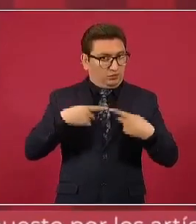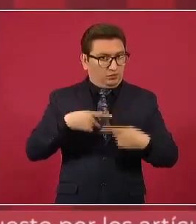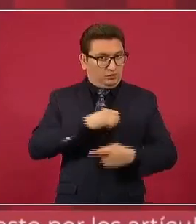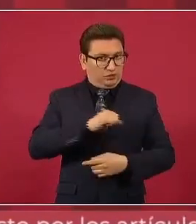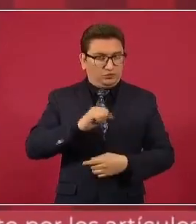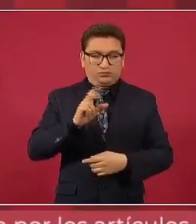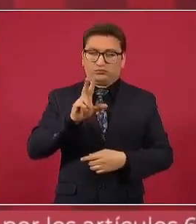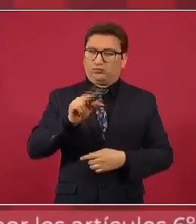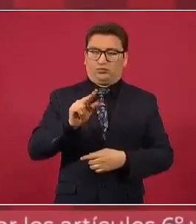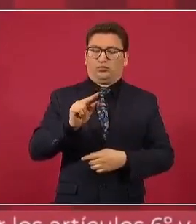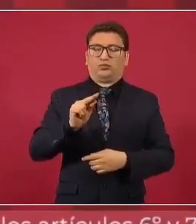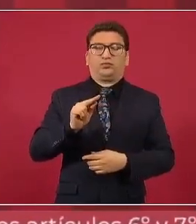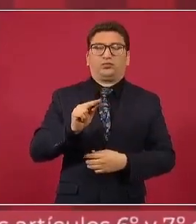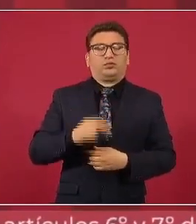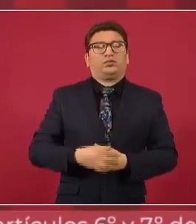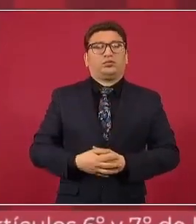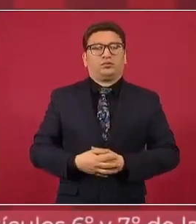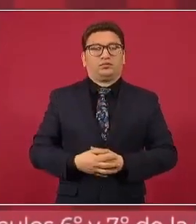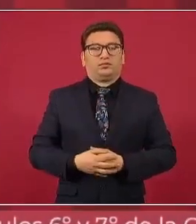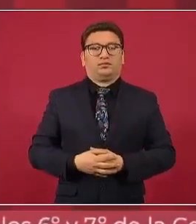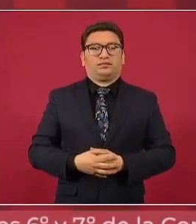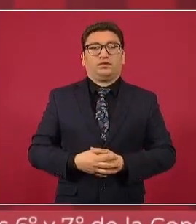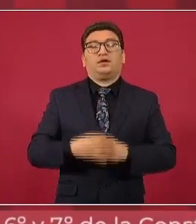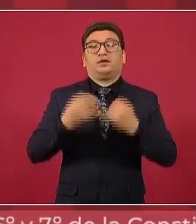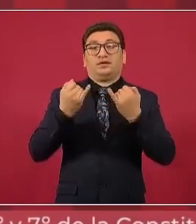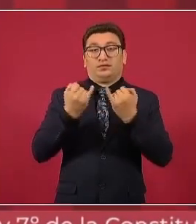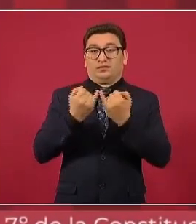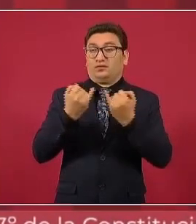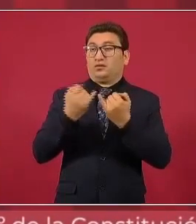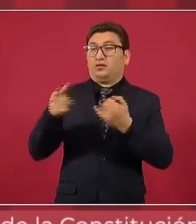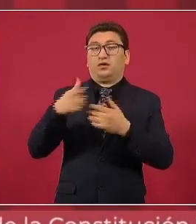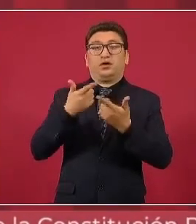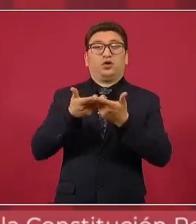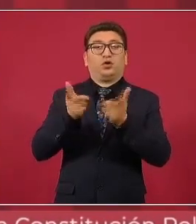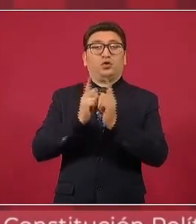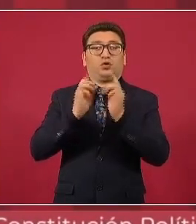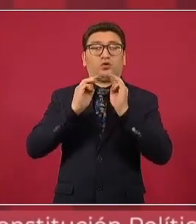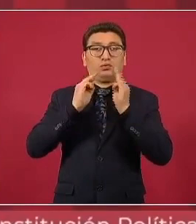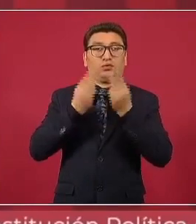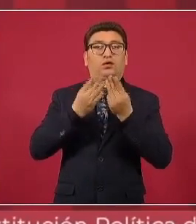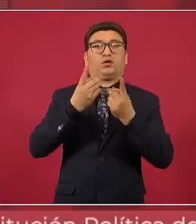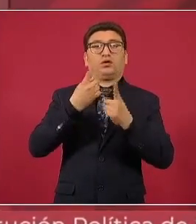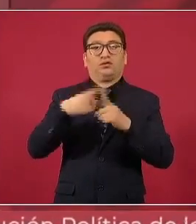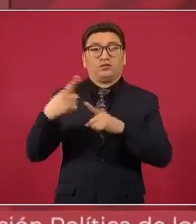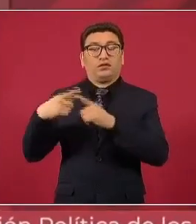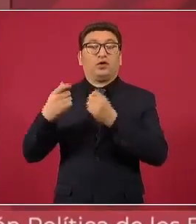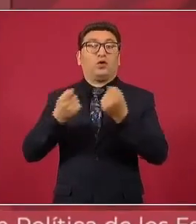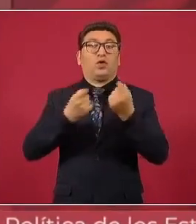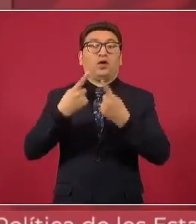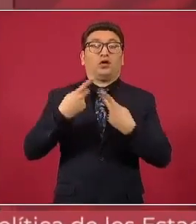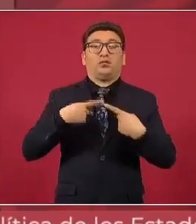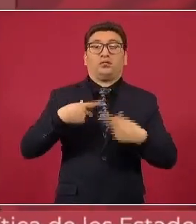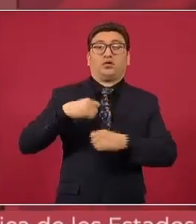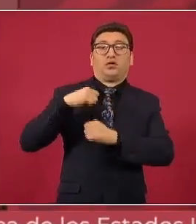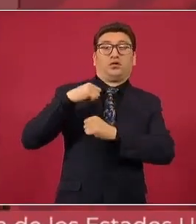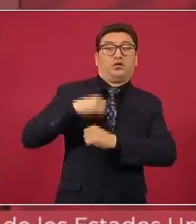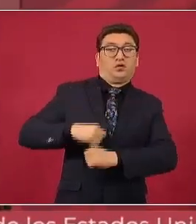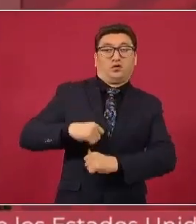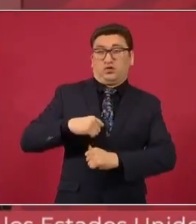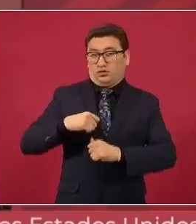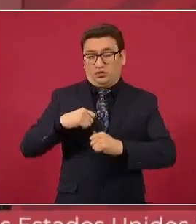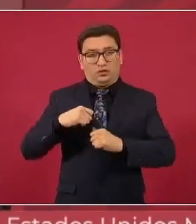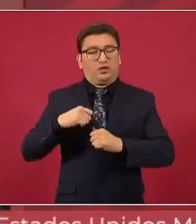de la llamada delincuencia organizada ni de la delincuencia de cuello blanco.